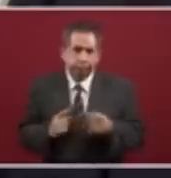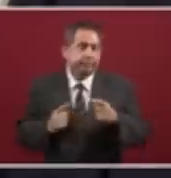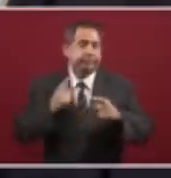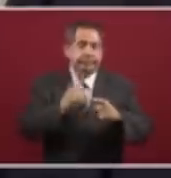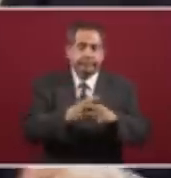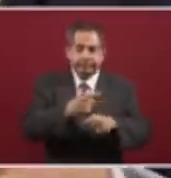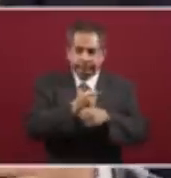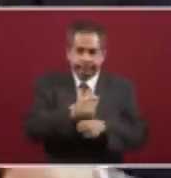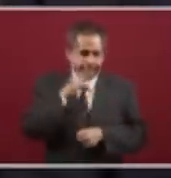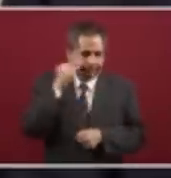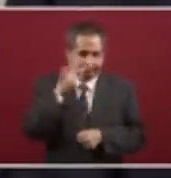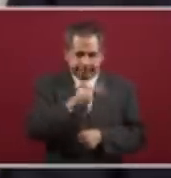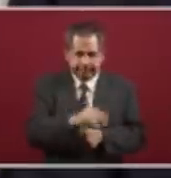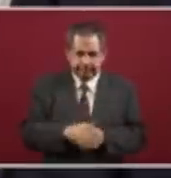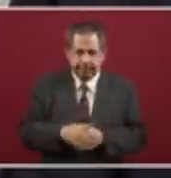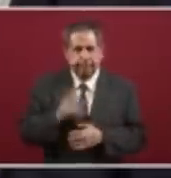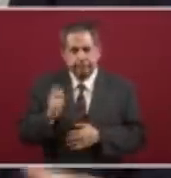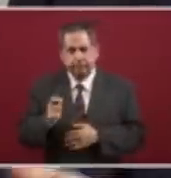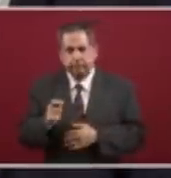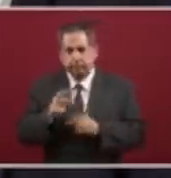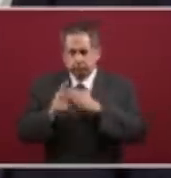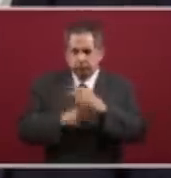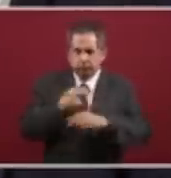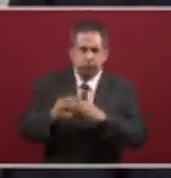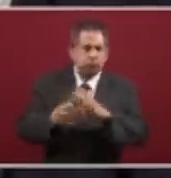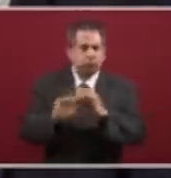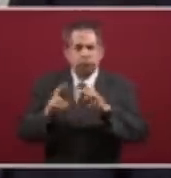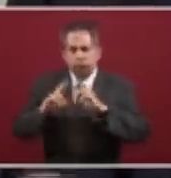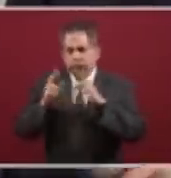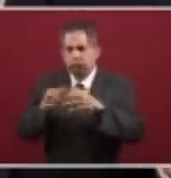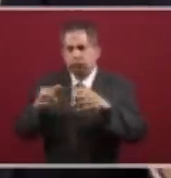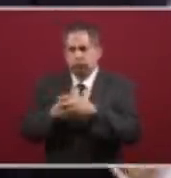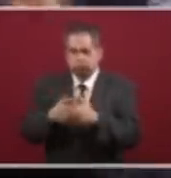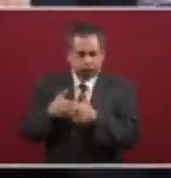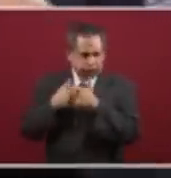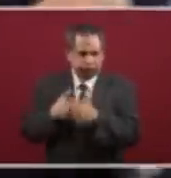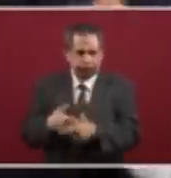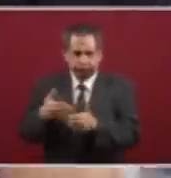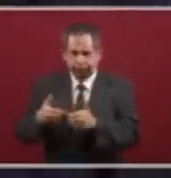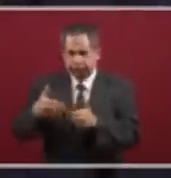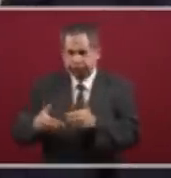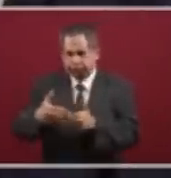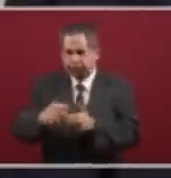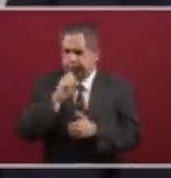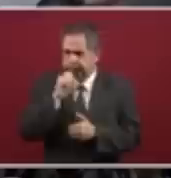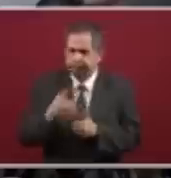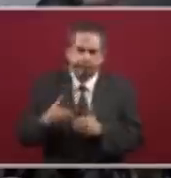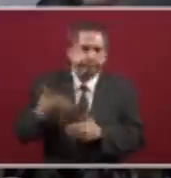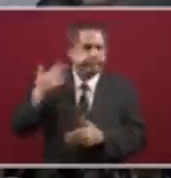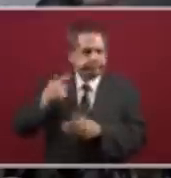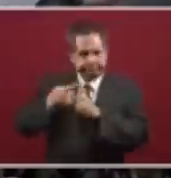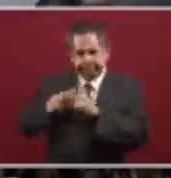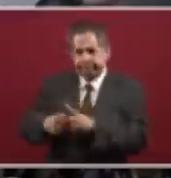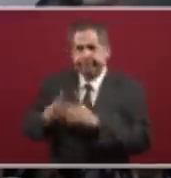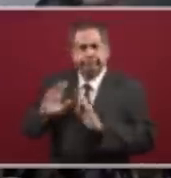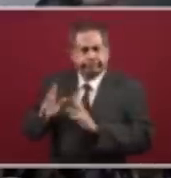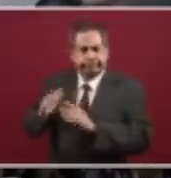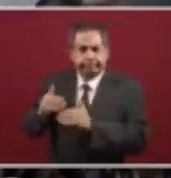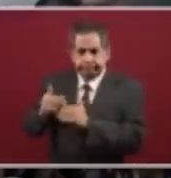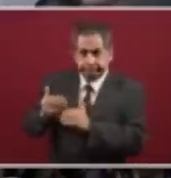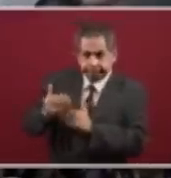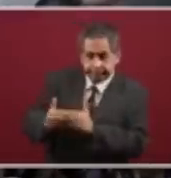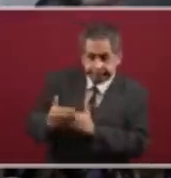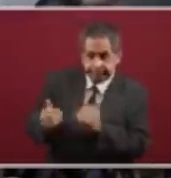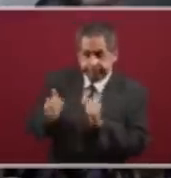de agrave entonces en ese sentido las reuniones las vamos a continuar en ese mismo proceso que ya se ha iniciado en